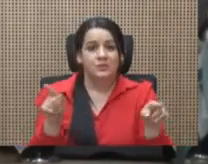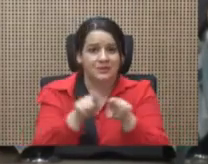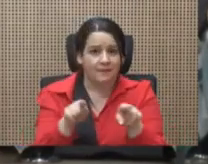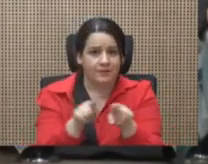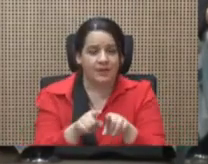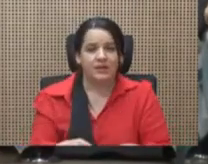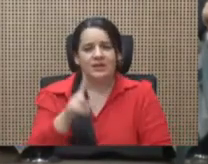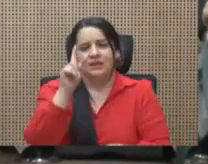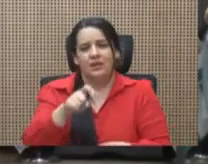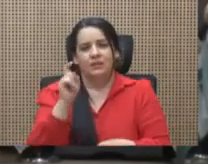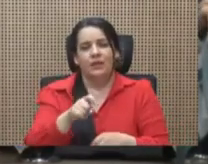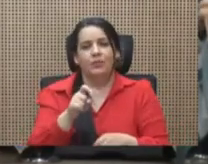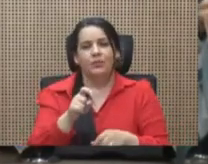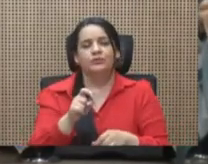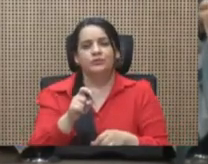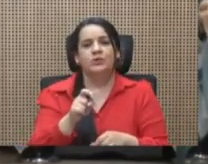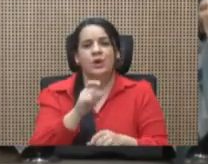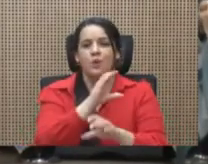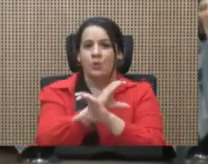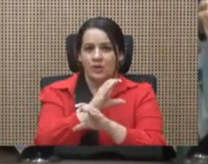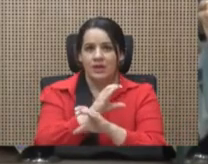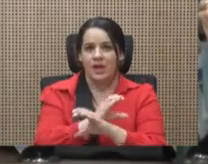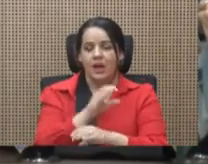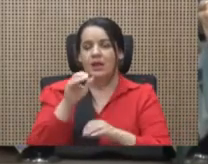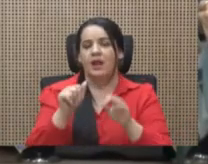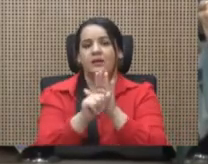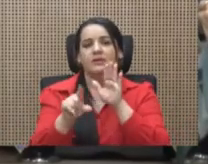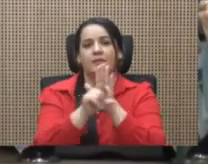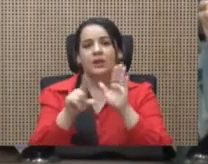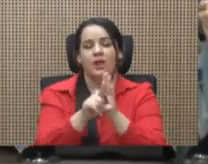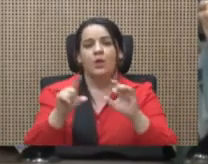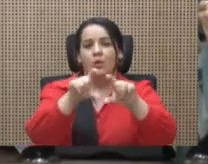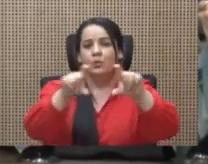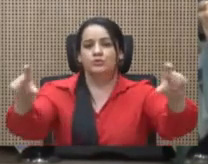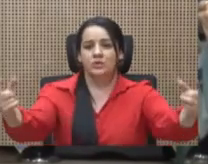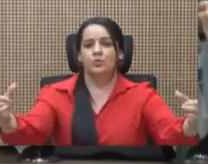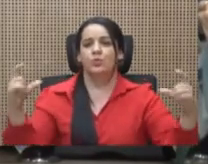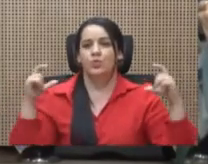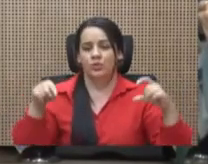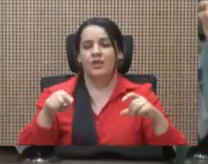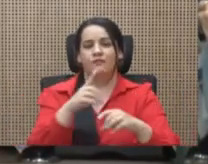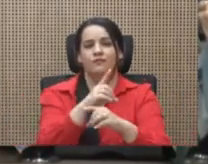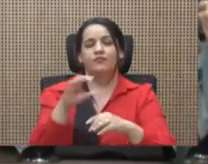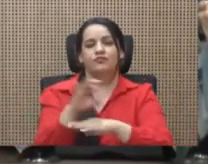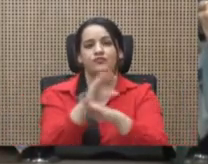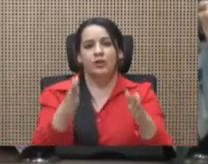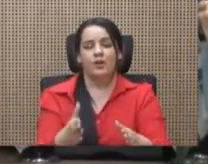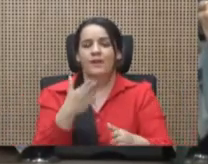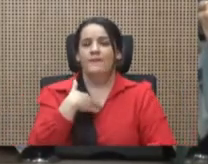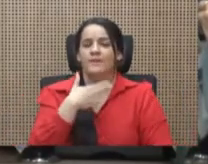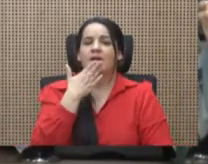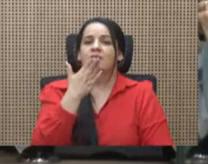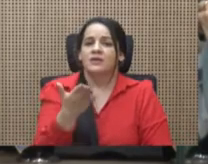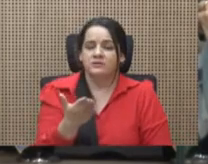tenemos que cubrir este Congreso con un cinturón de funcionarios. Concreto, presidente, en este sentido, mi agradecimiento de verdad a